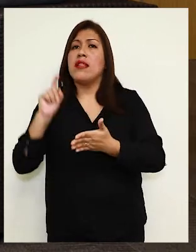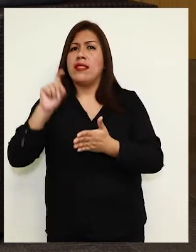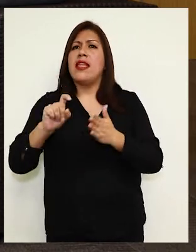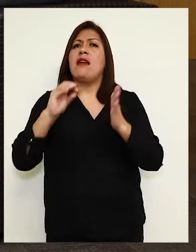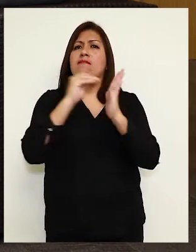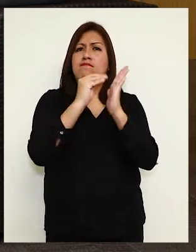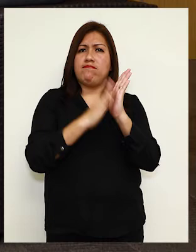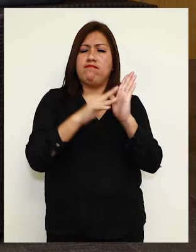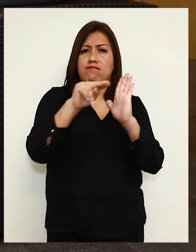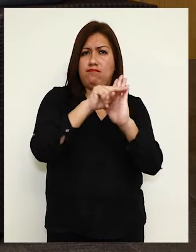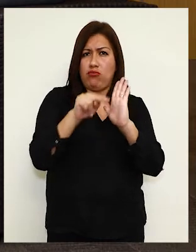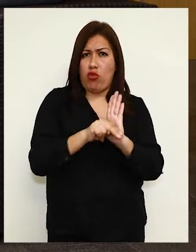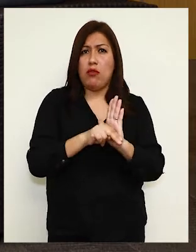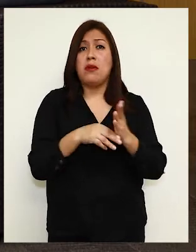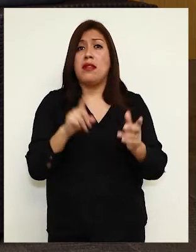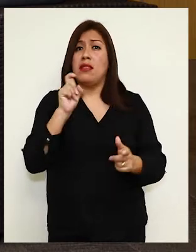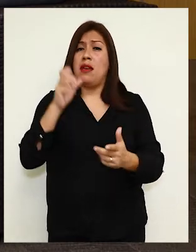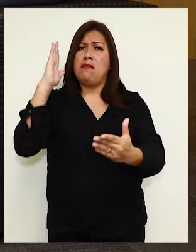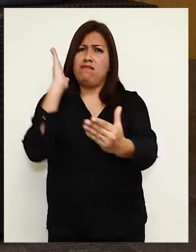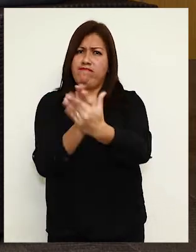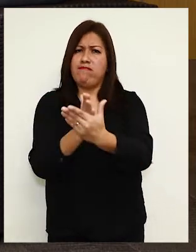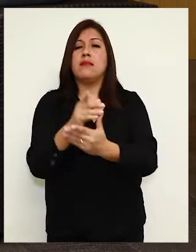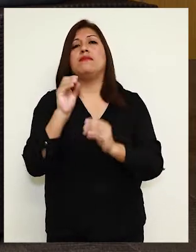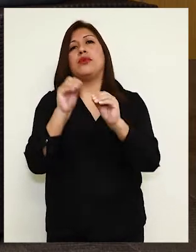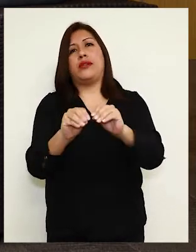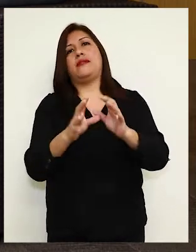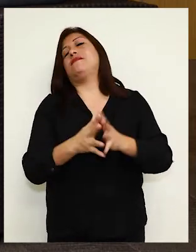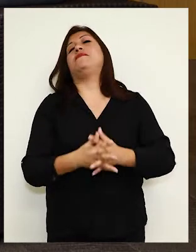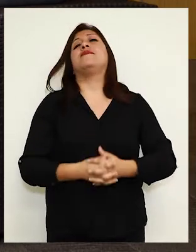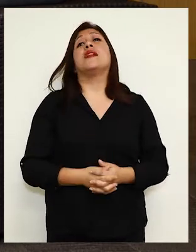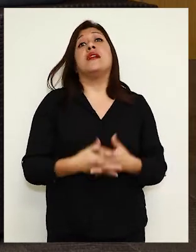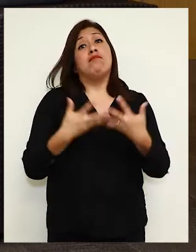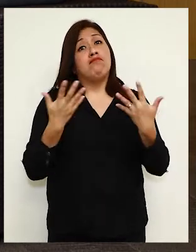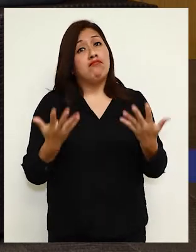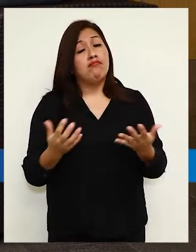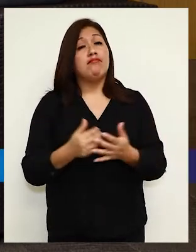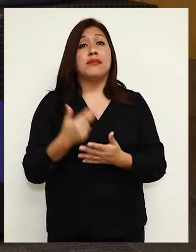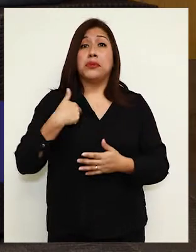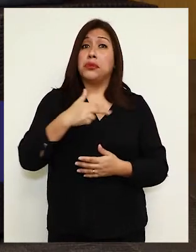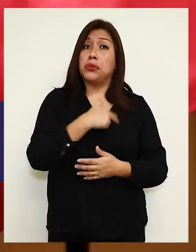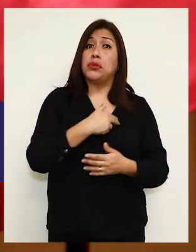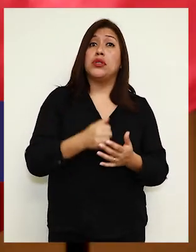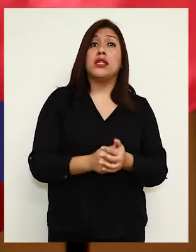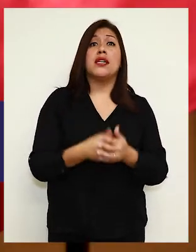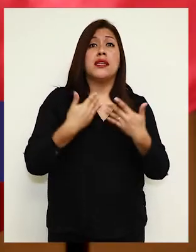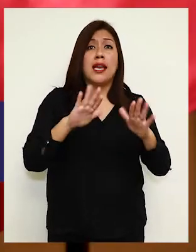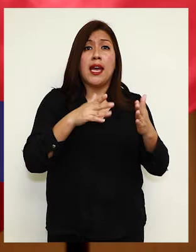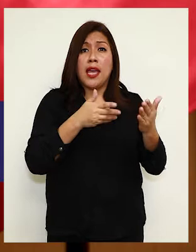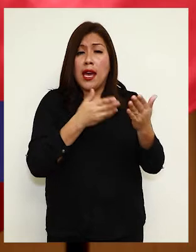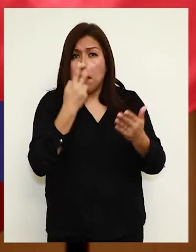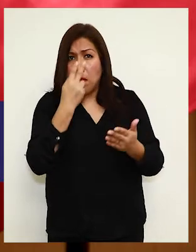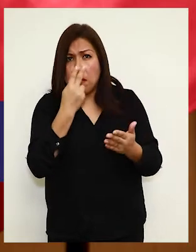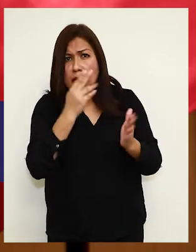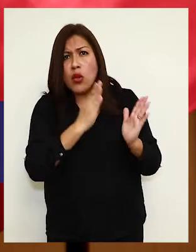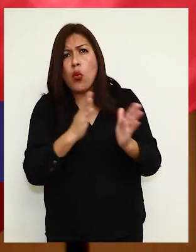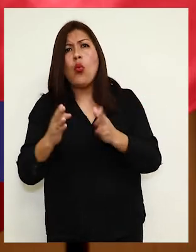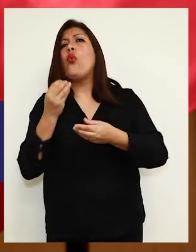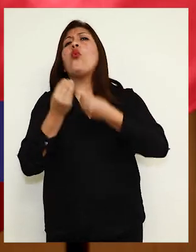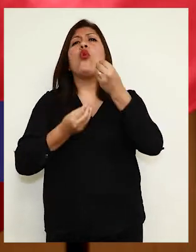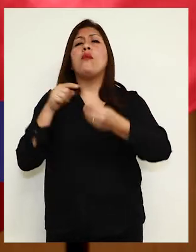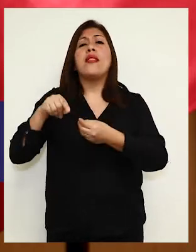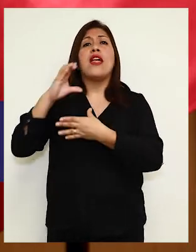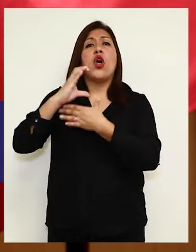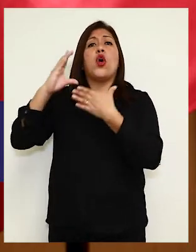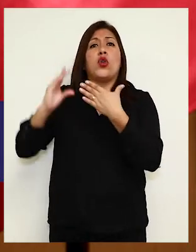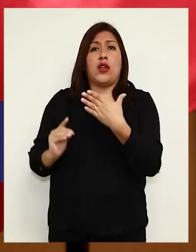las sanciones que debemos imponer. Justamente el procedimiento administrativo sancionador en el CONADIS ha generado